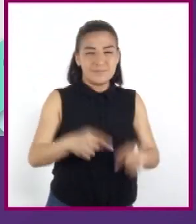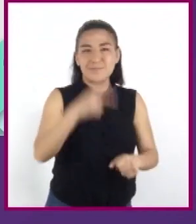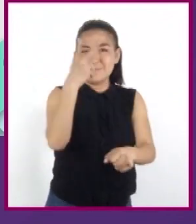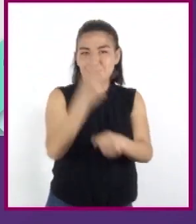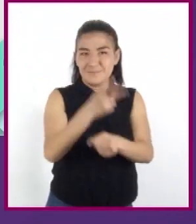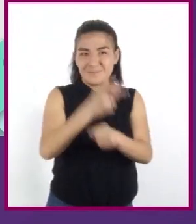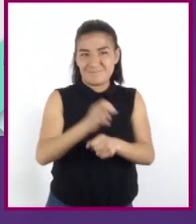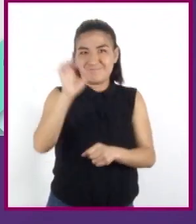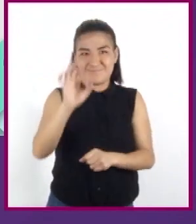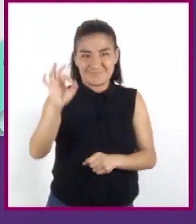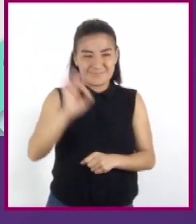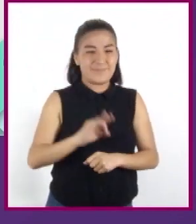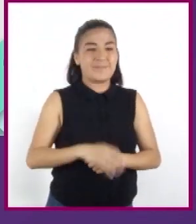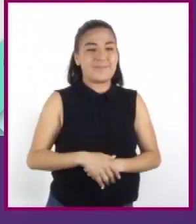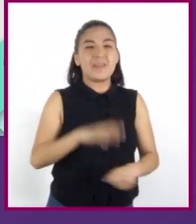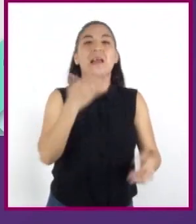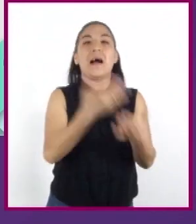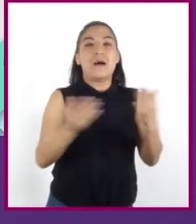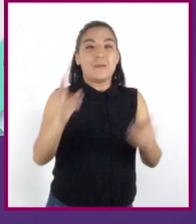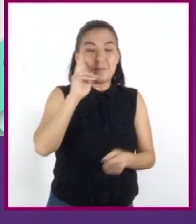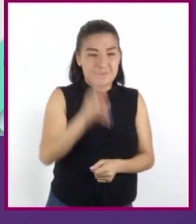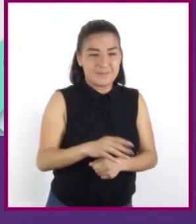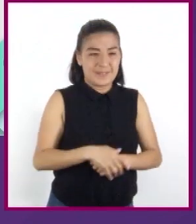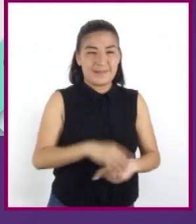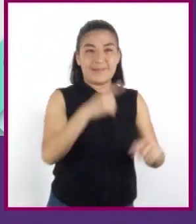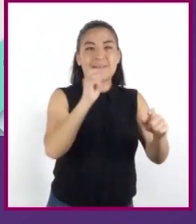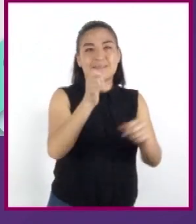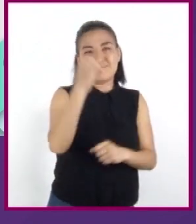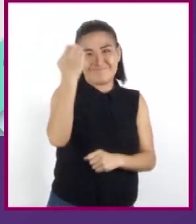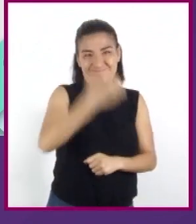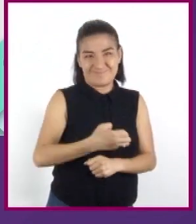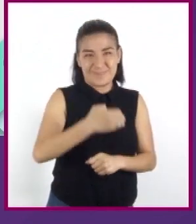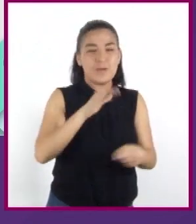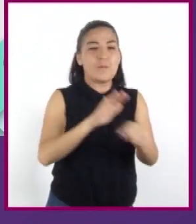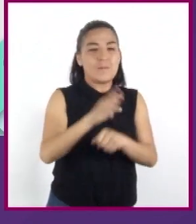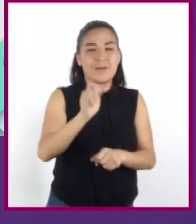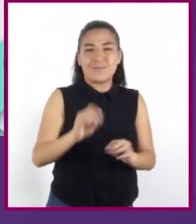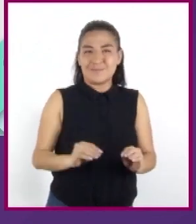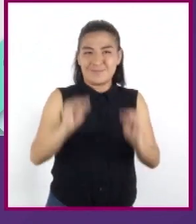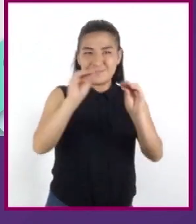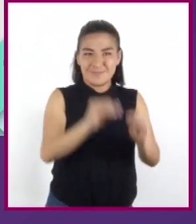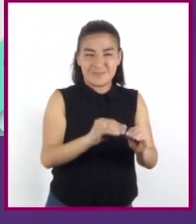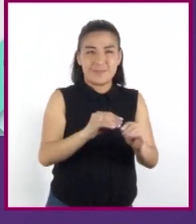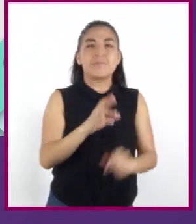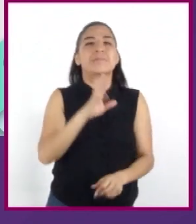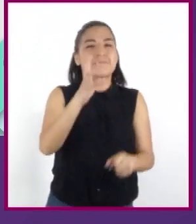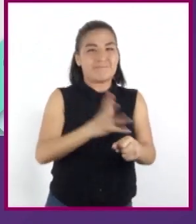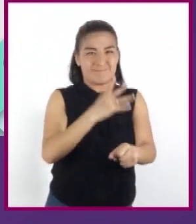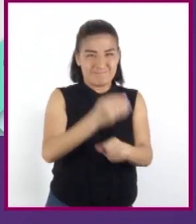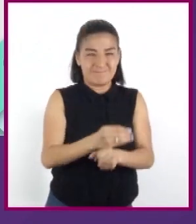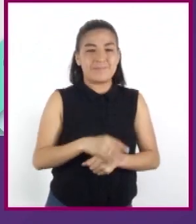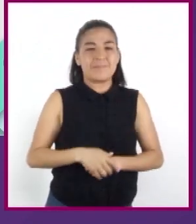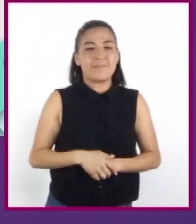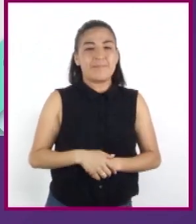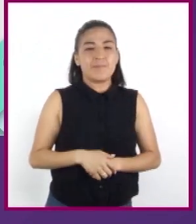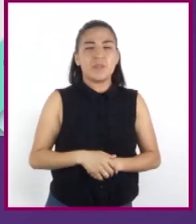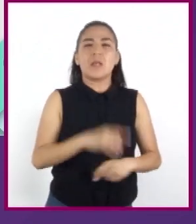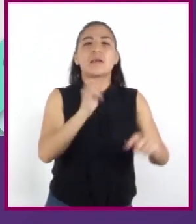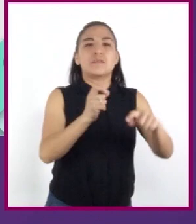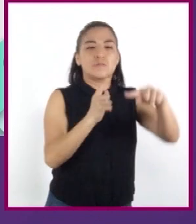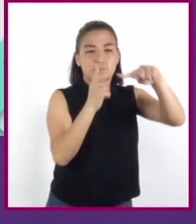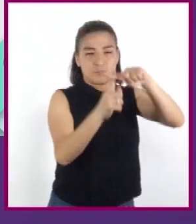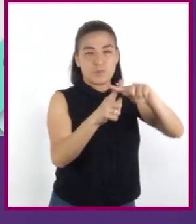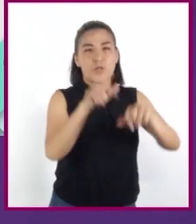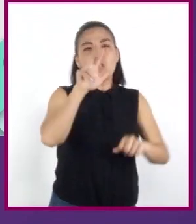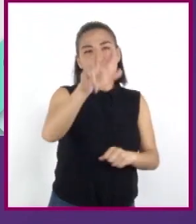grado. Ahora tenemos la ecuación de segundo grado planteada. Vamos a resolverla. Sumamos 18 en